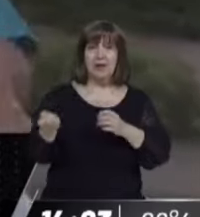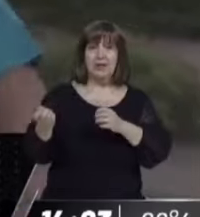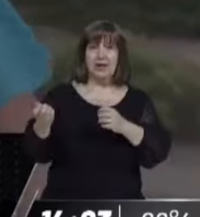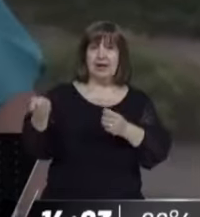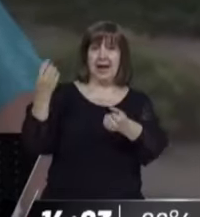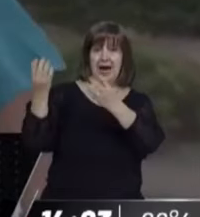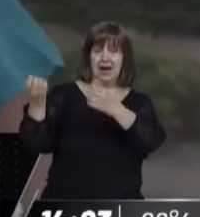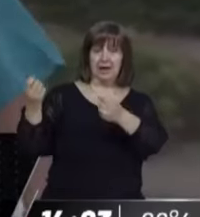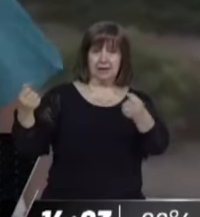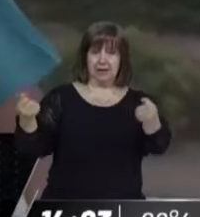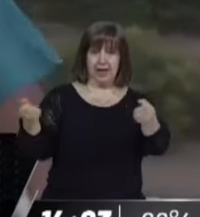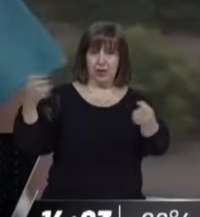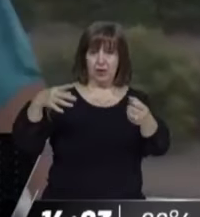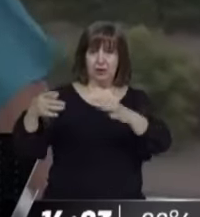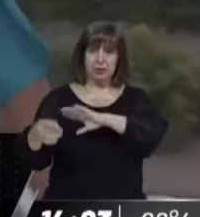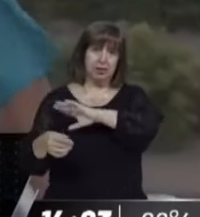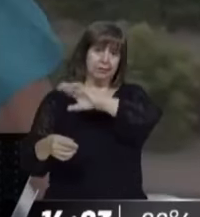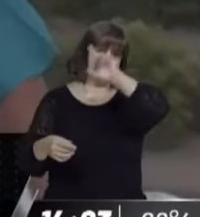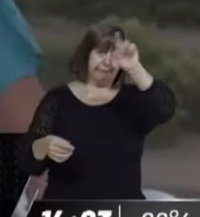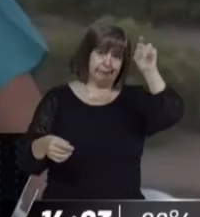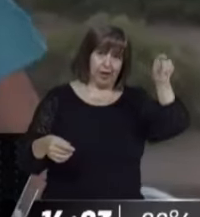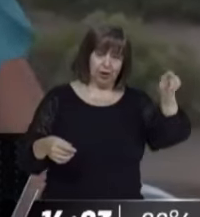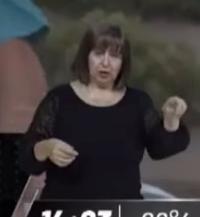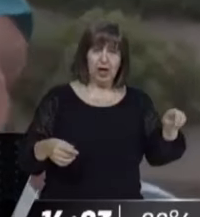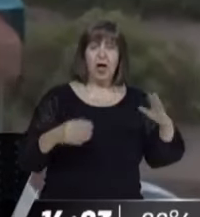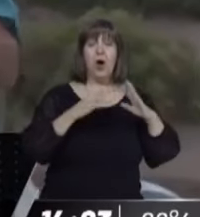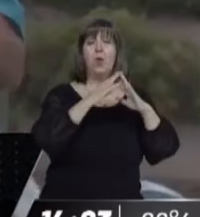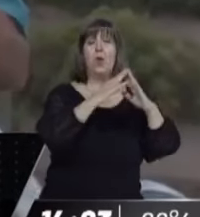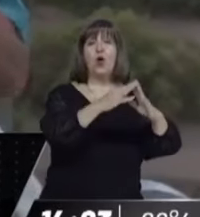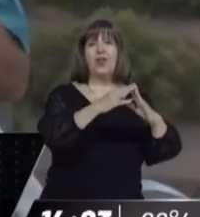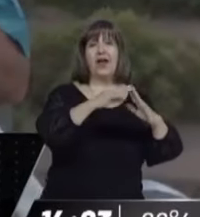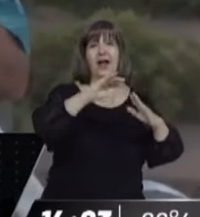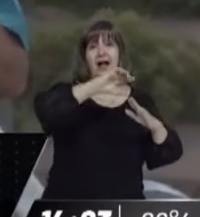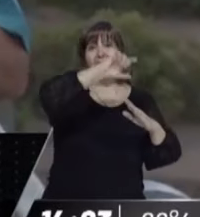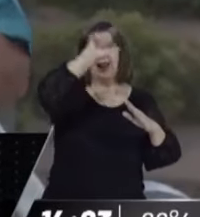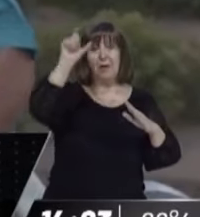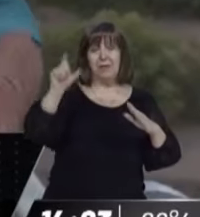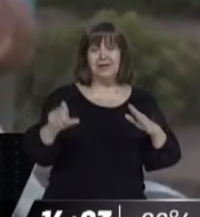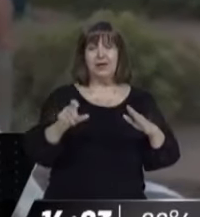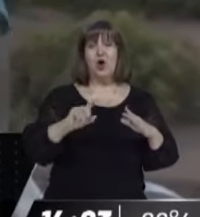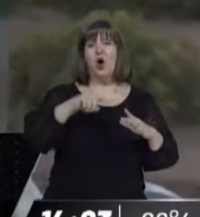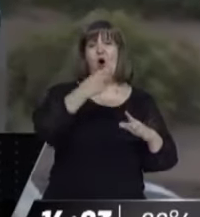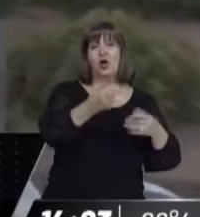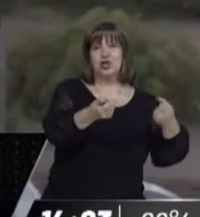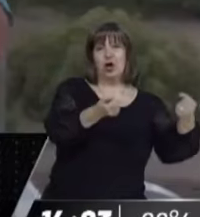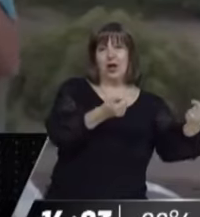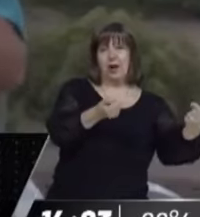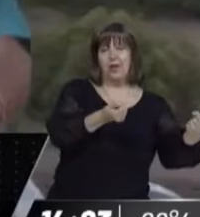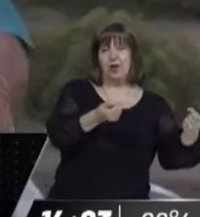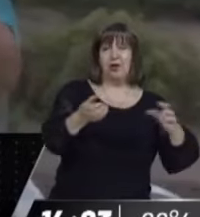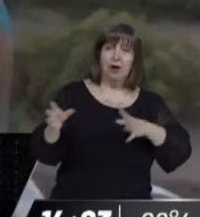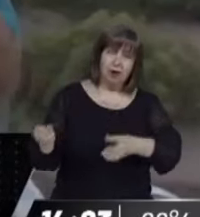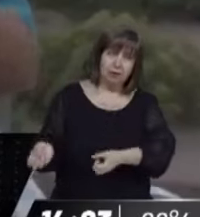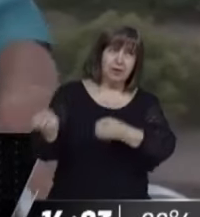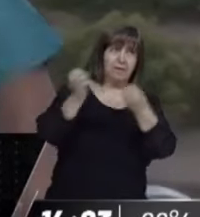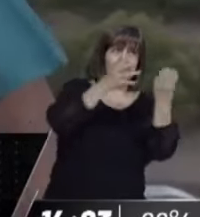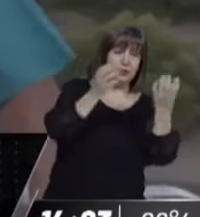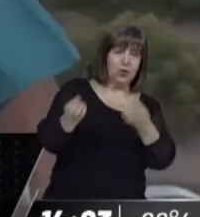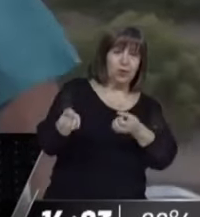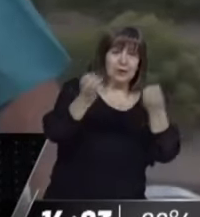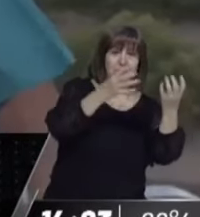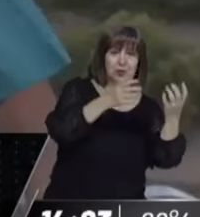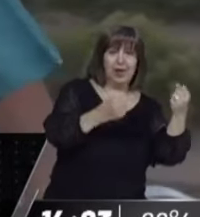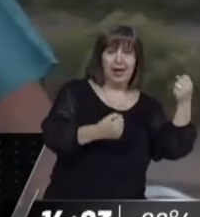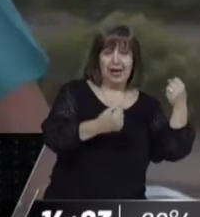aquel lado, como para llevarla para la bodega de La Paz, había un camión que volvían a recargar y...